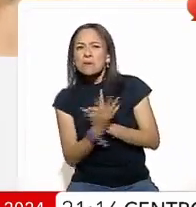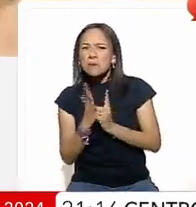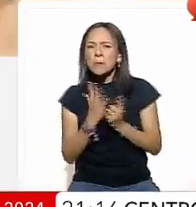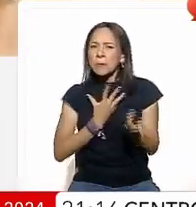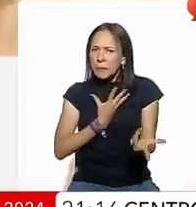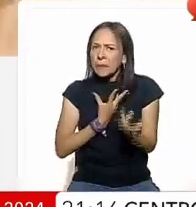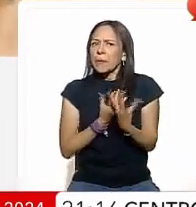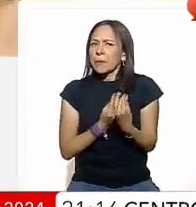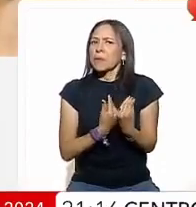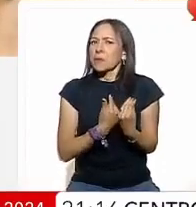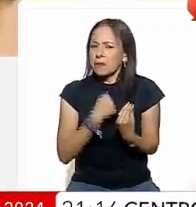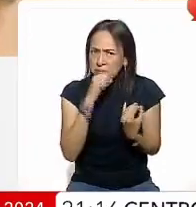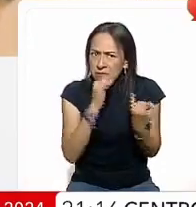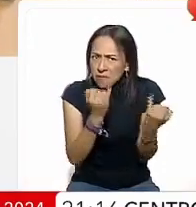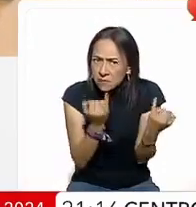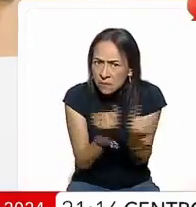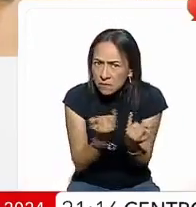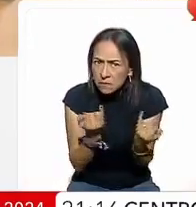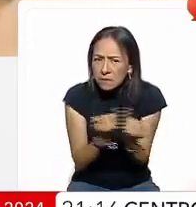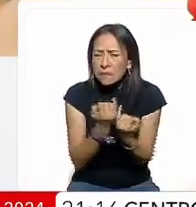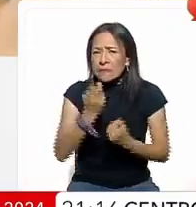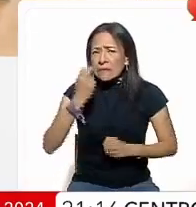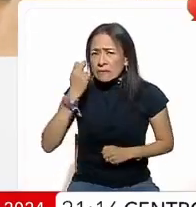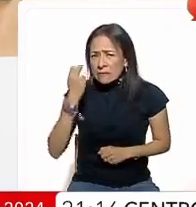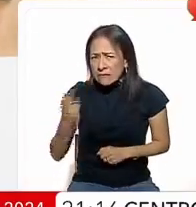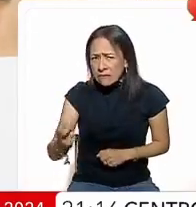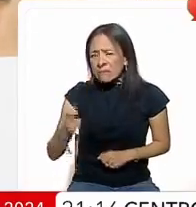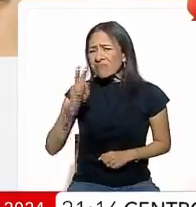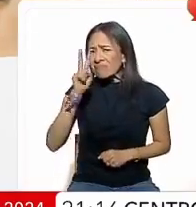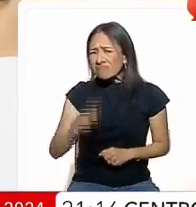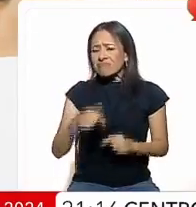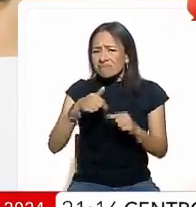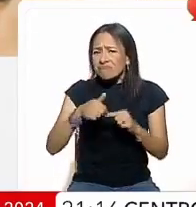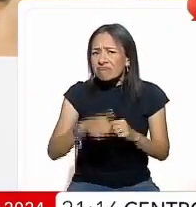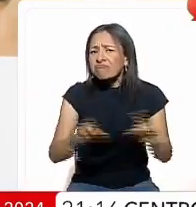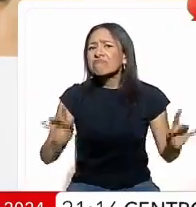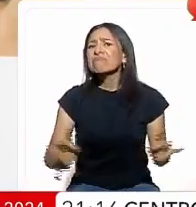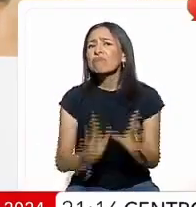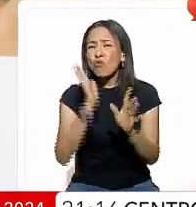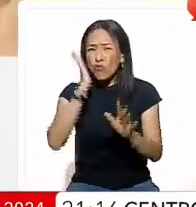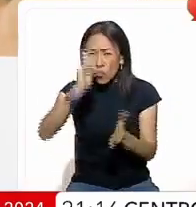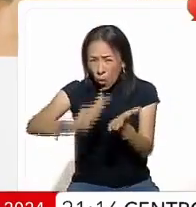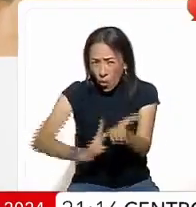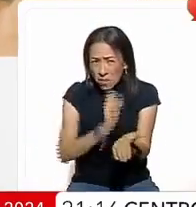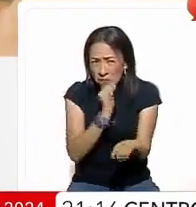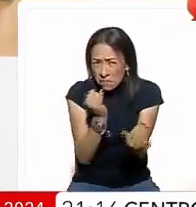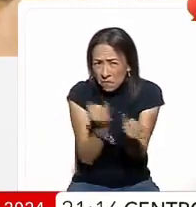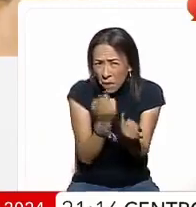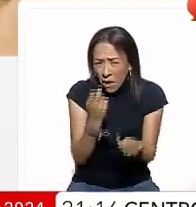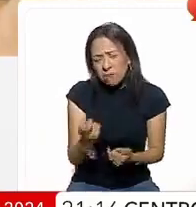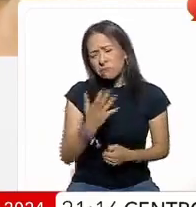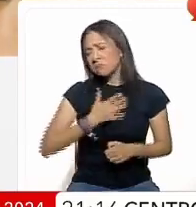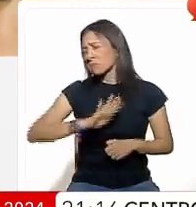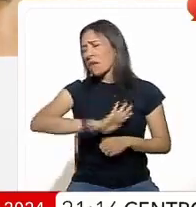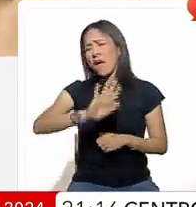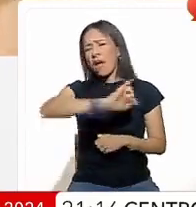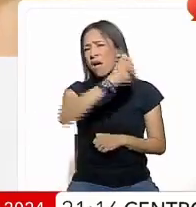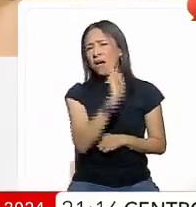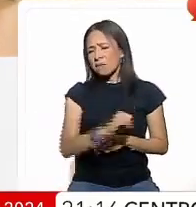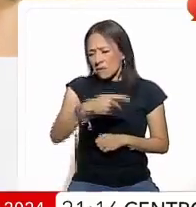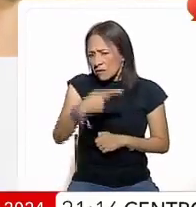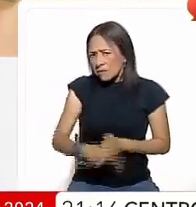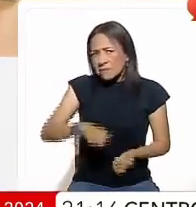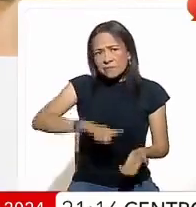que esto nunca más, nunca más debe volver a ocurrir en México, porque el pueblo